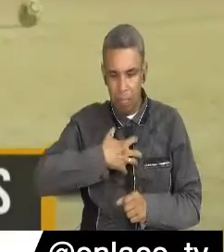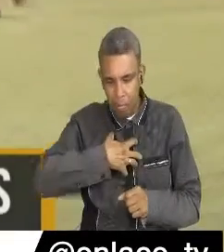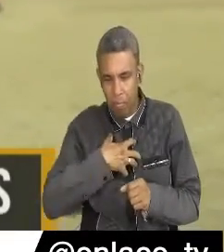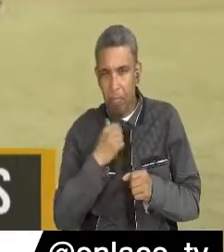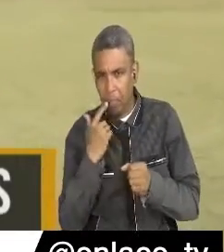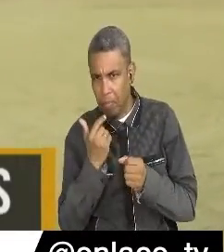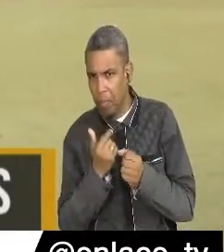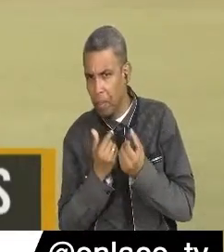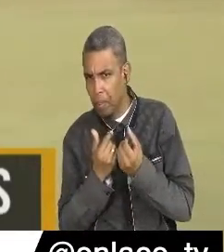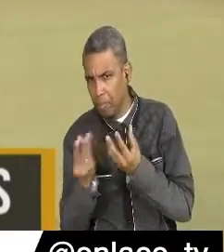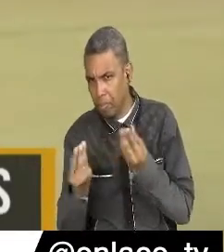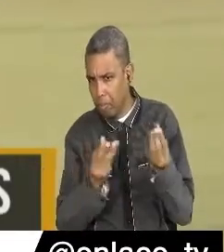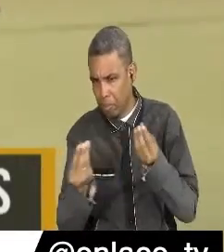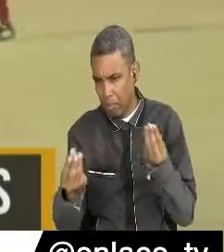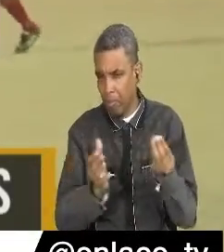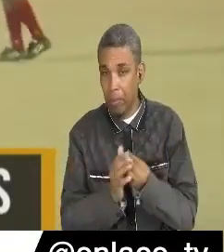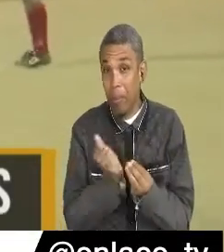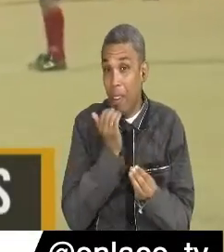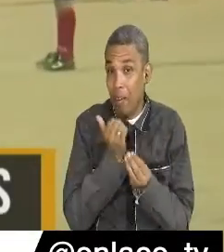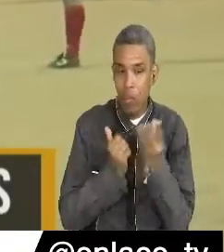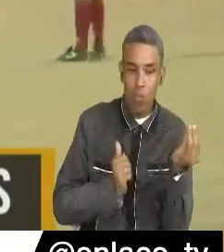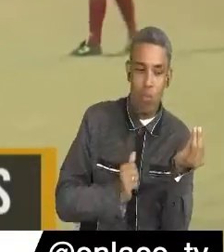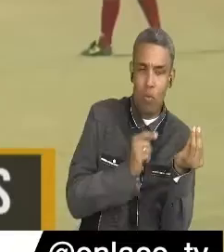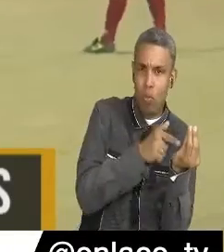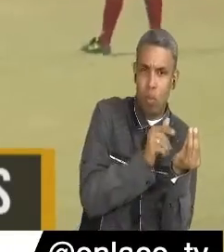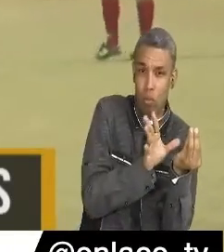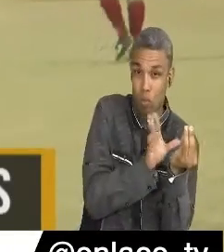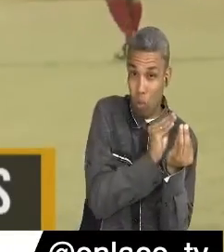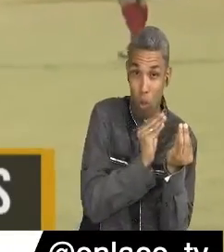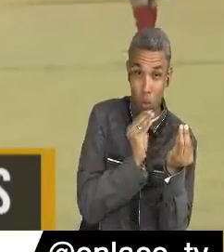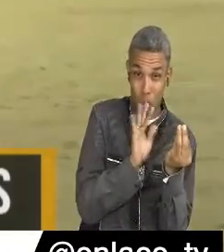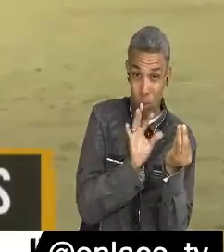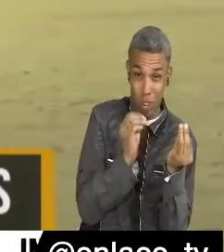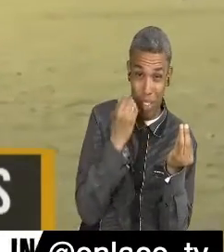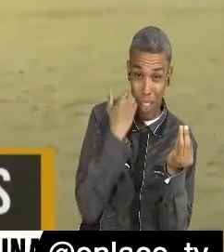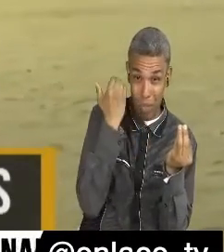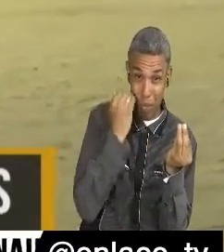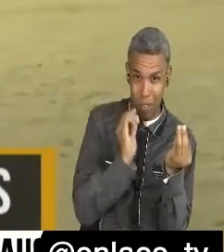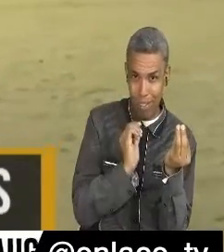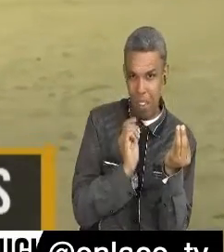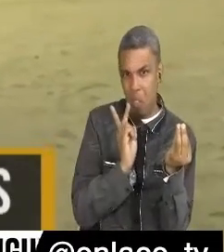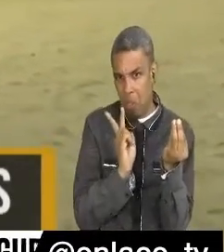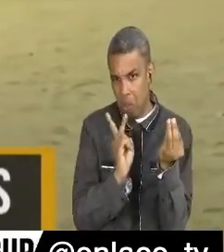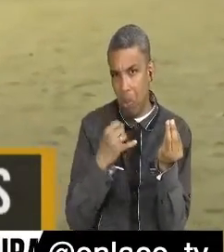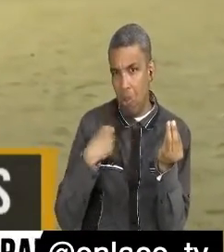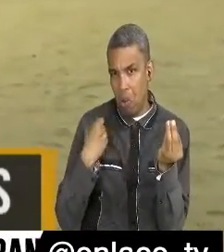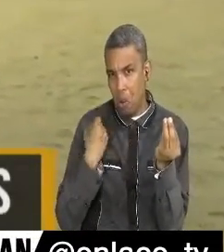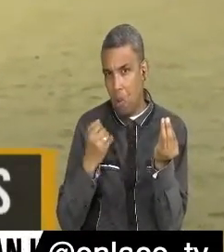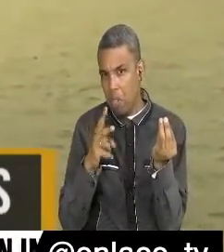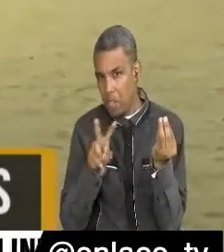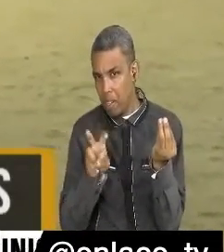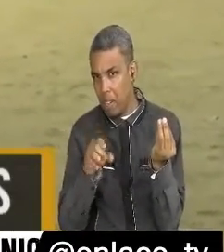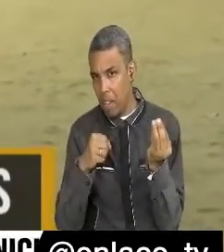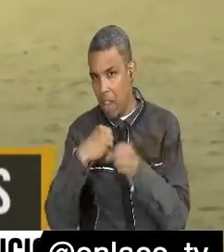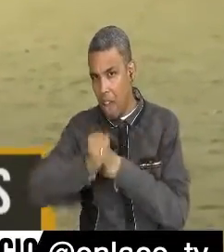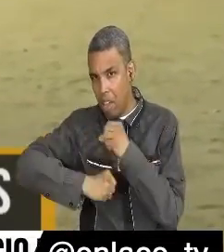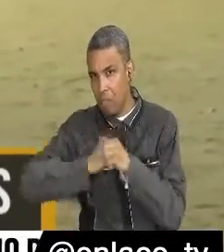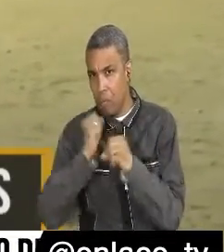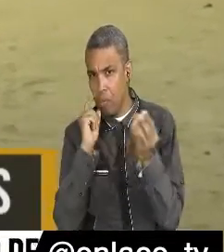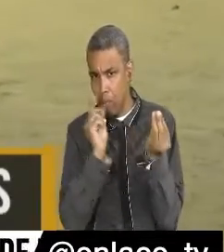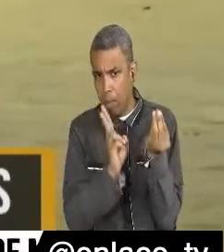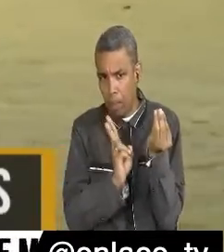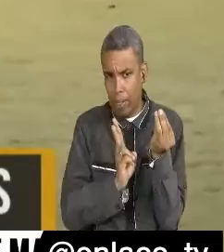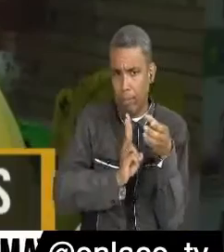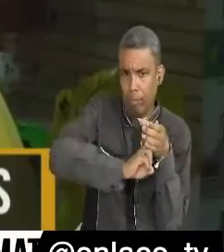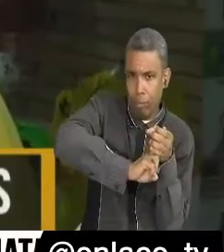cancha para pues, hacer un buen nivel pues, con todos los equipos participantes. En el momento tenemos 6 equipos ya,